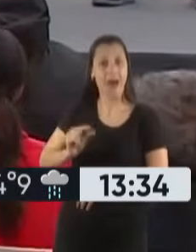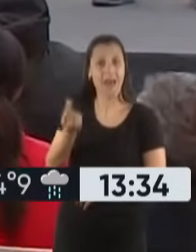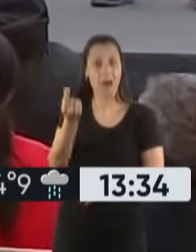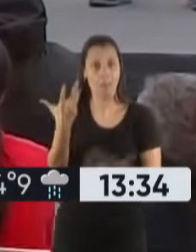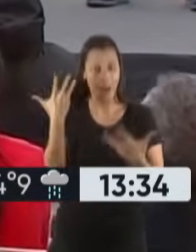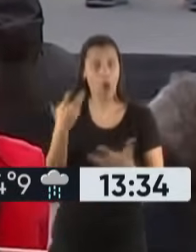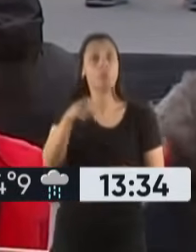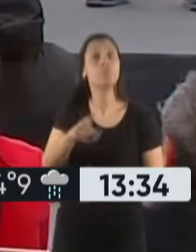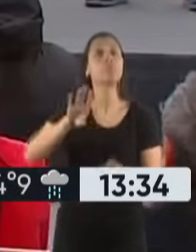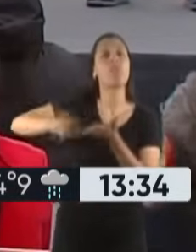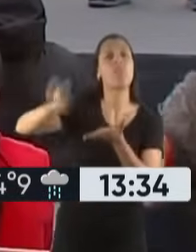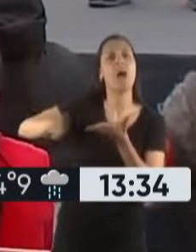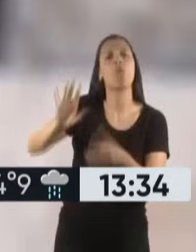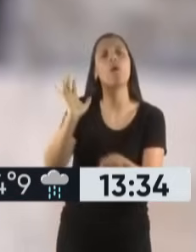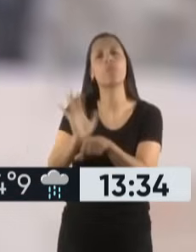que permiten